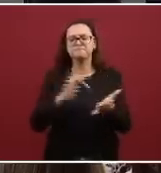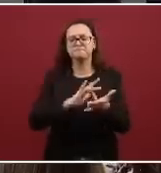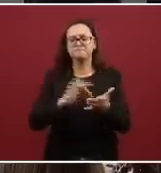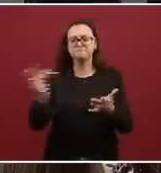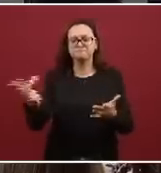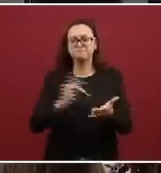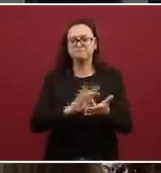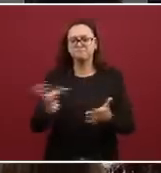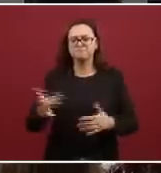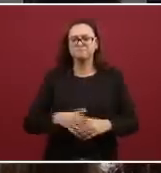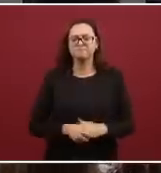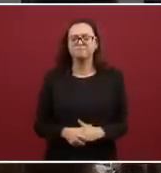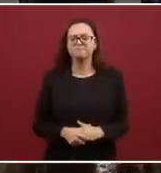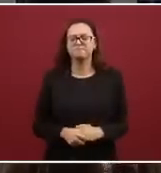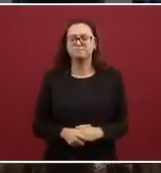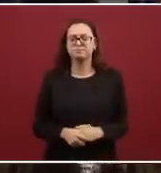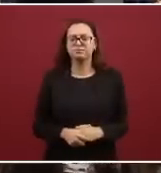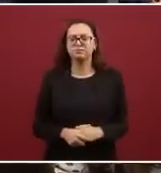muchas gracias